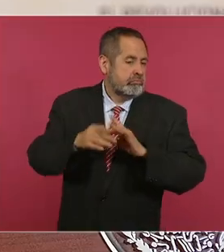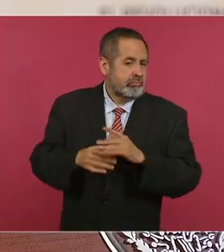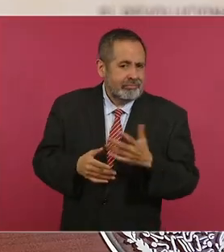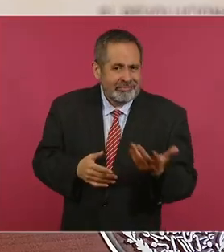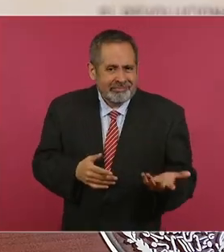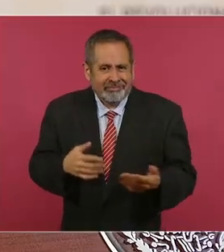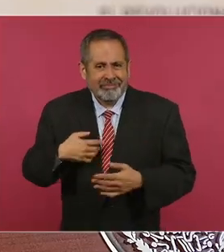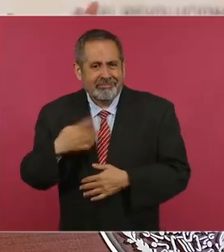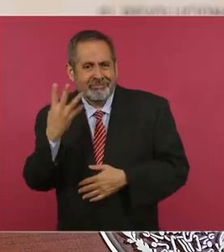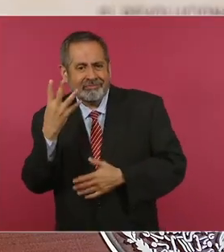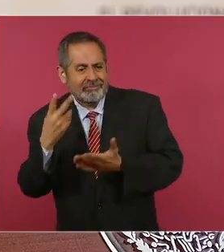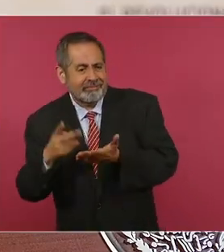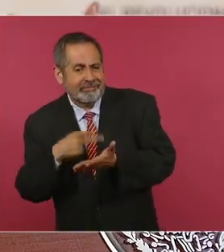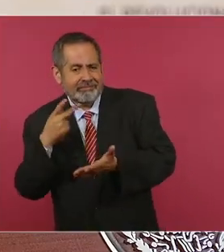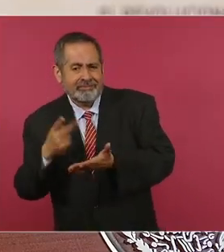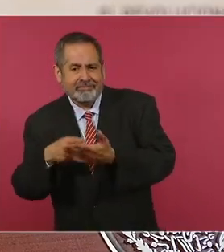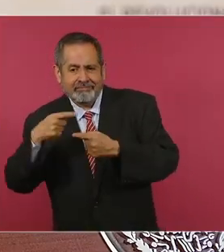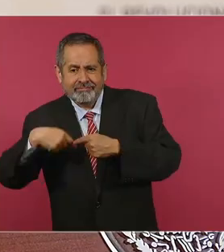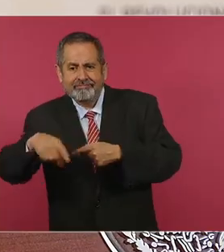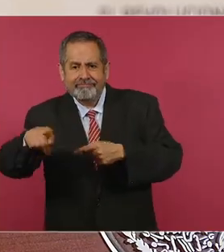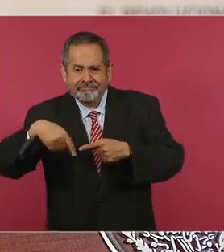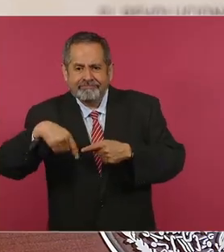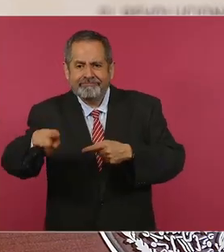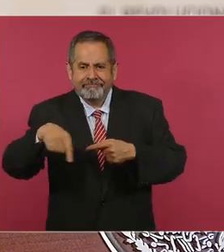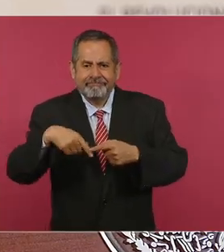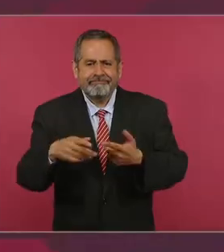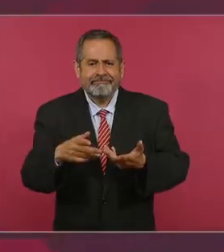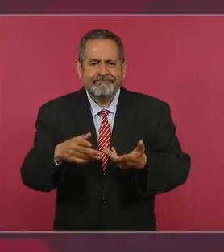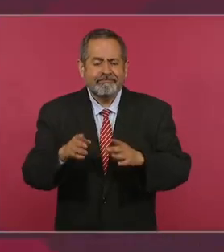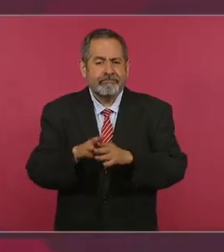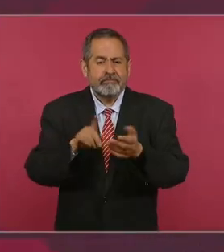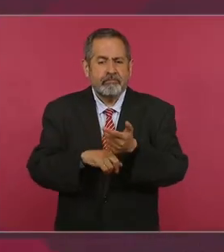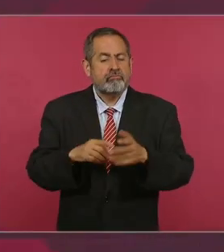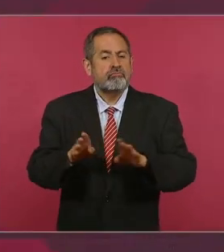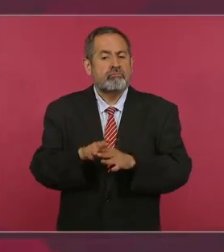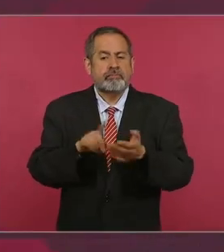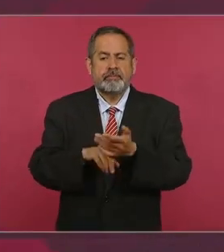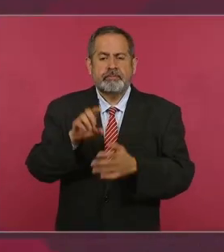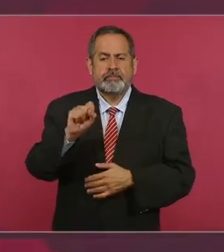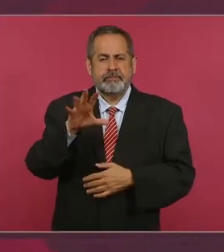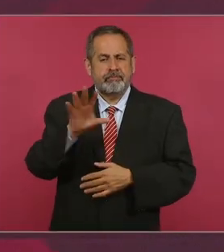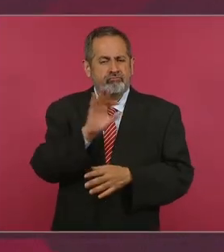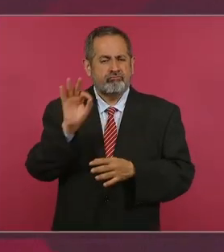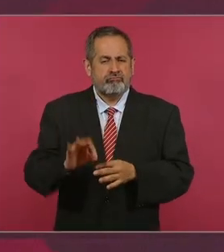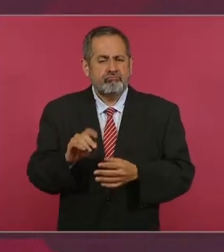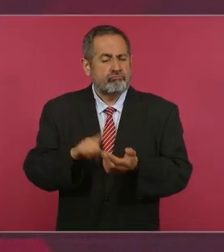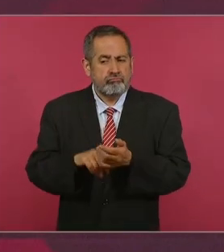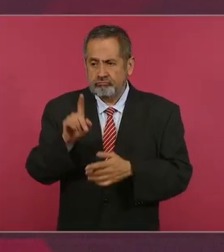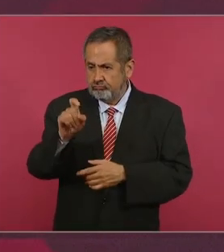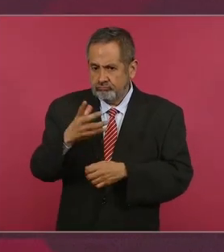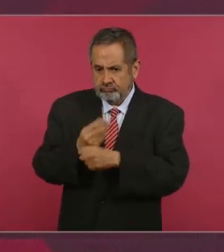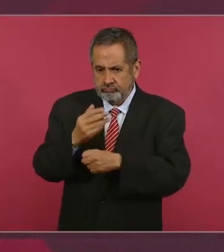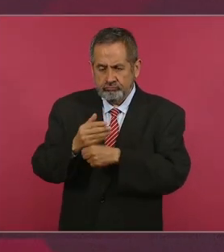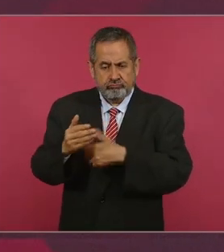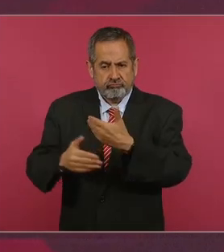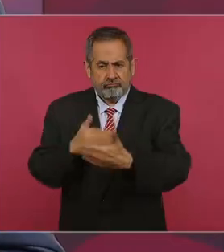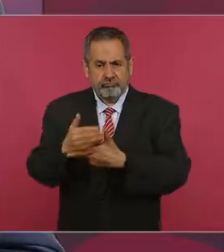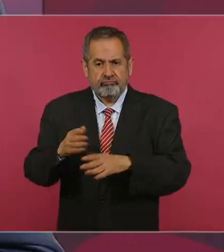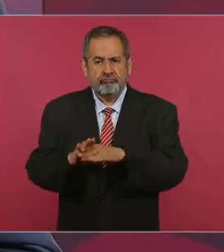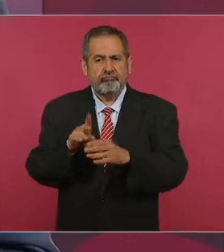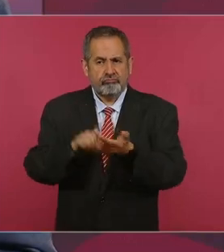Bien, y estamos avanzando, ya el 65% del agua de la